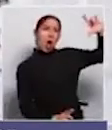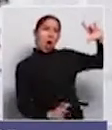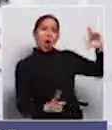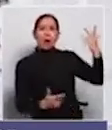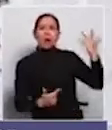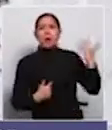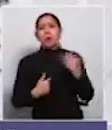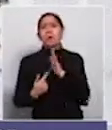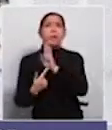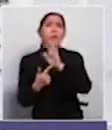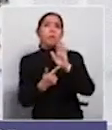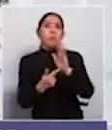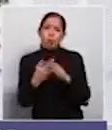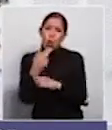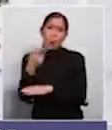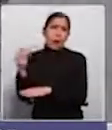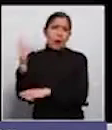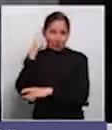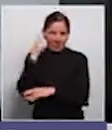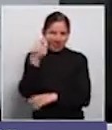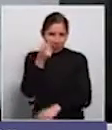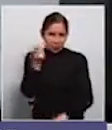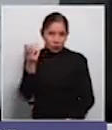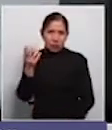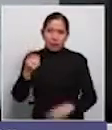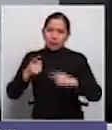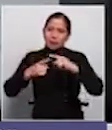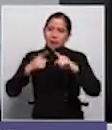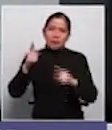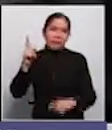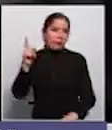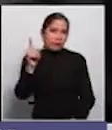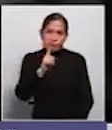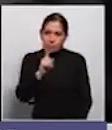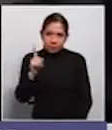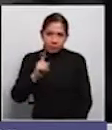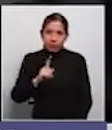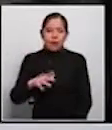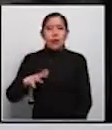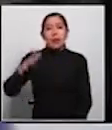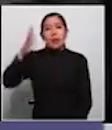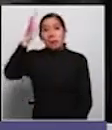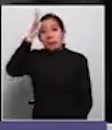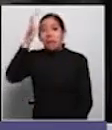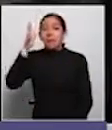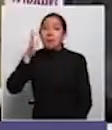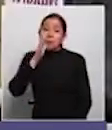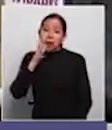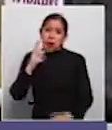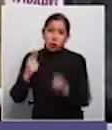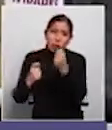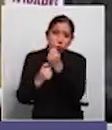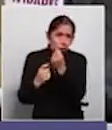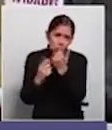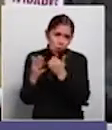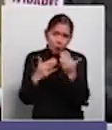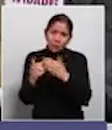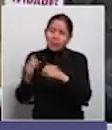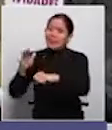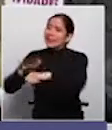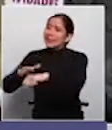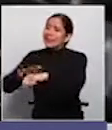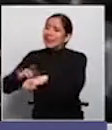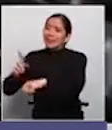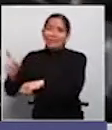es algo natural. Sin embargo, el padre, el tutor, tiene que advertirle a esa niña, a